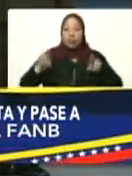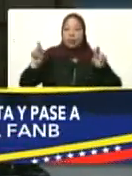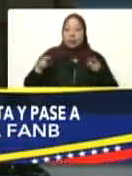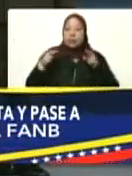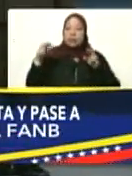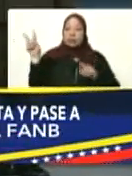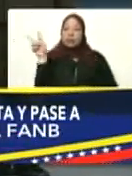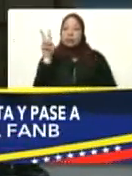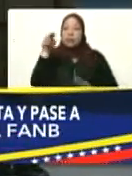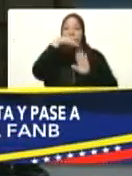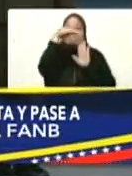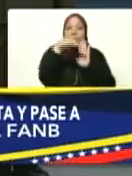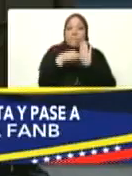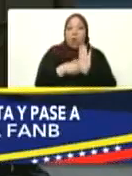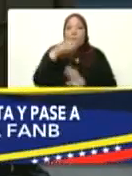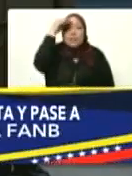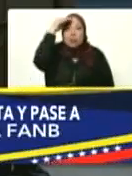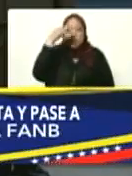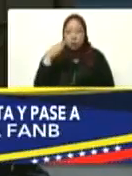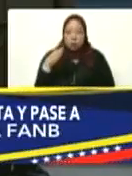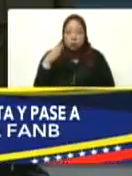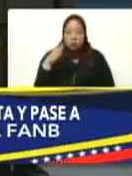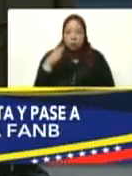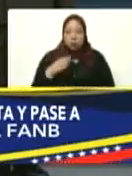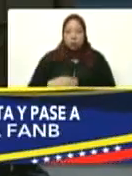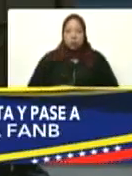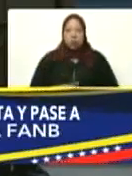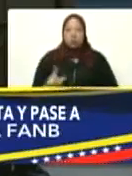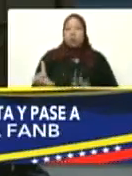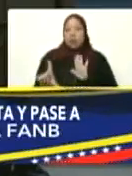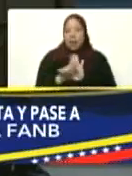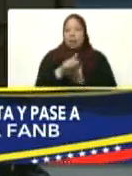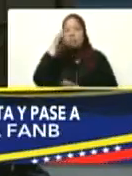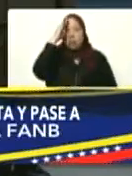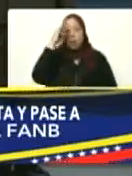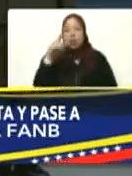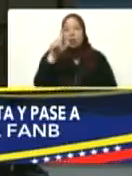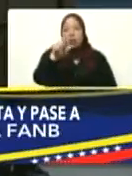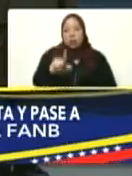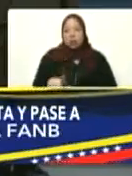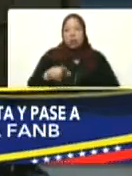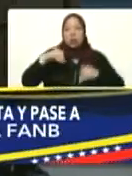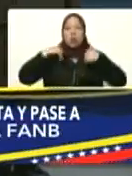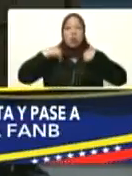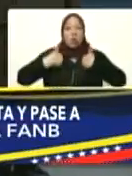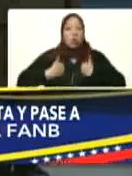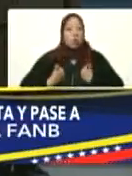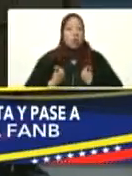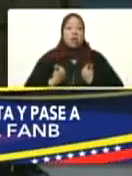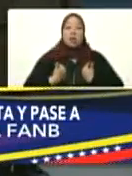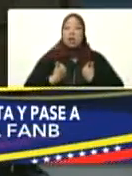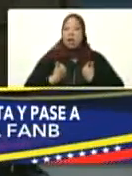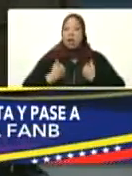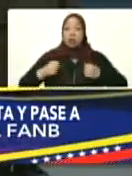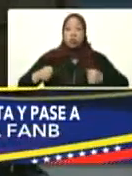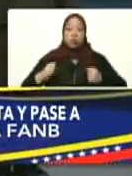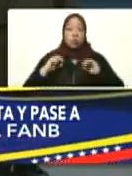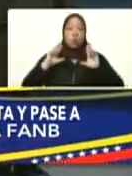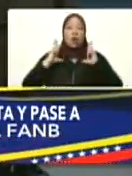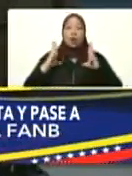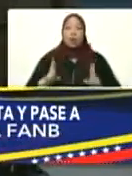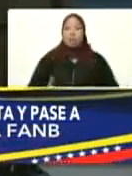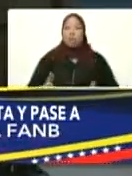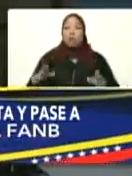reglamentos militares, y no dar descanso a sus brazos ni reposo a sus almas,